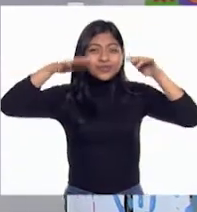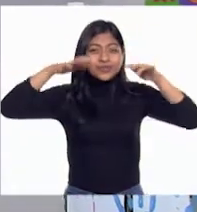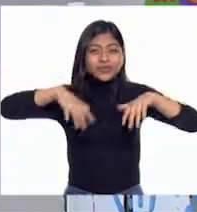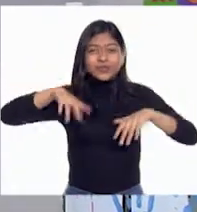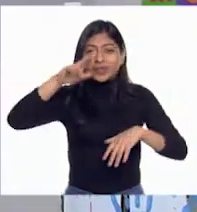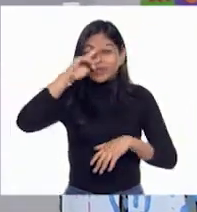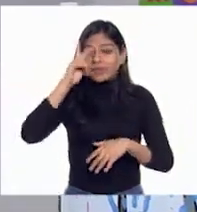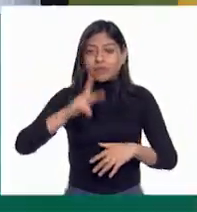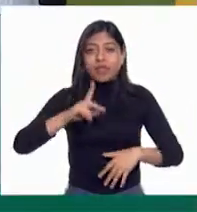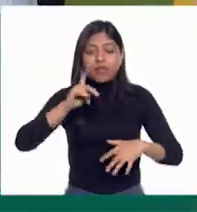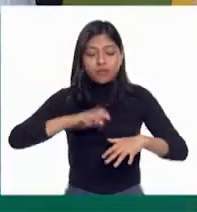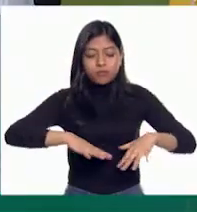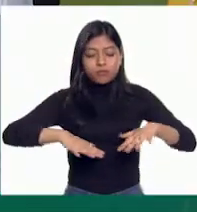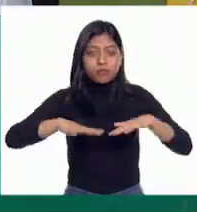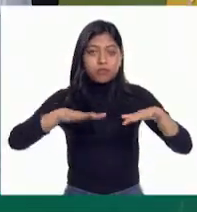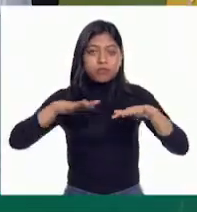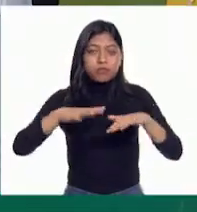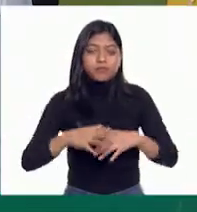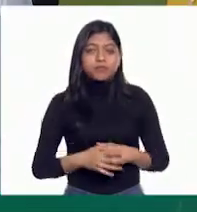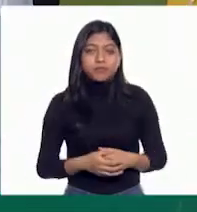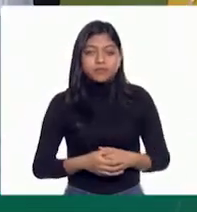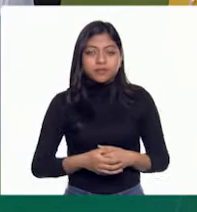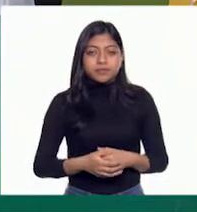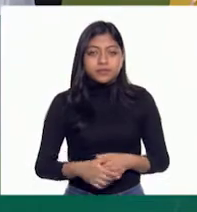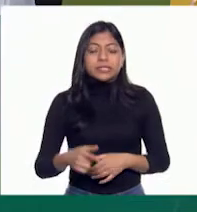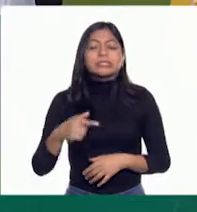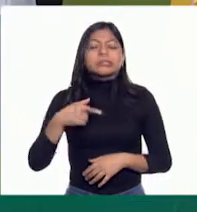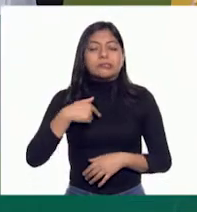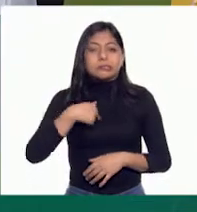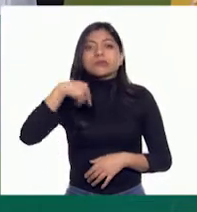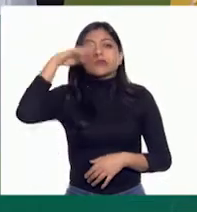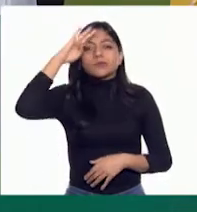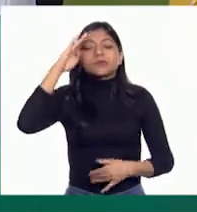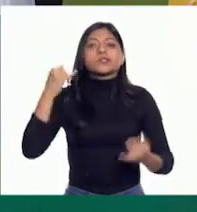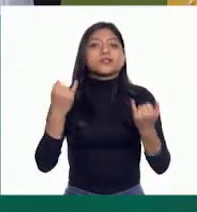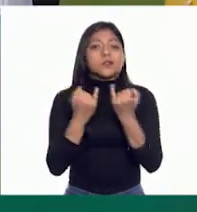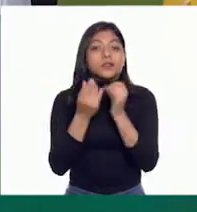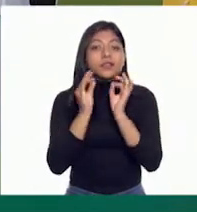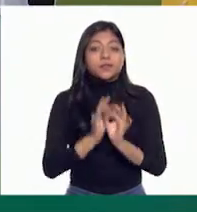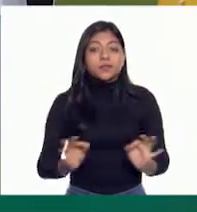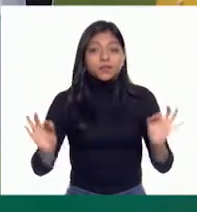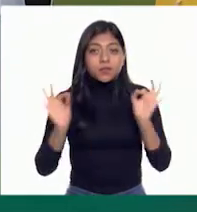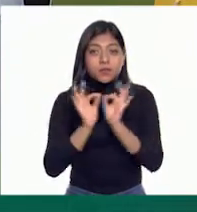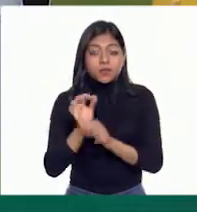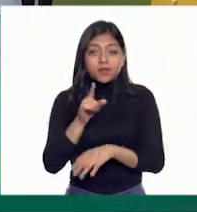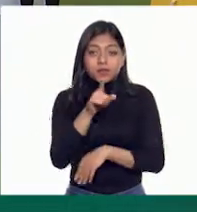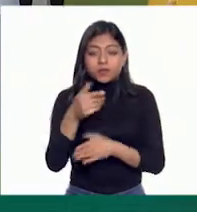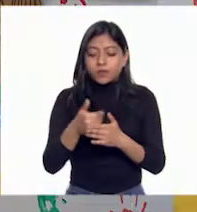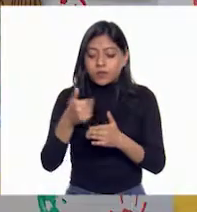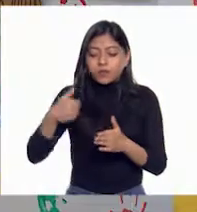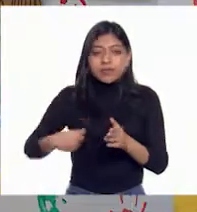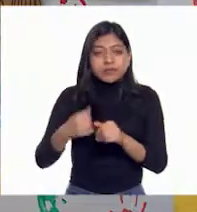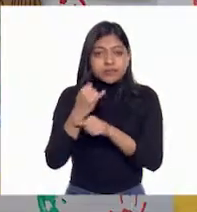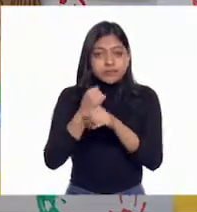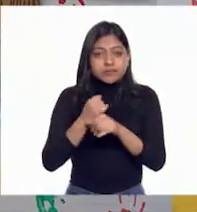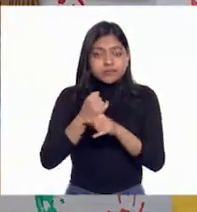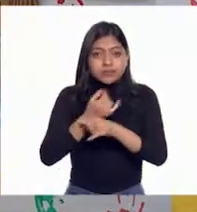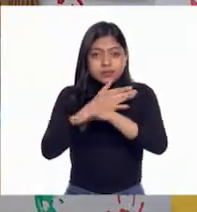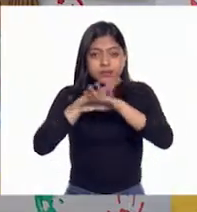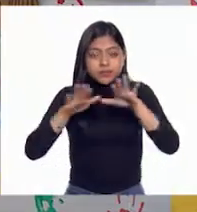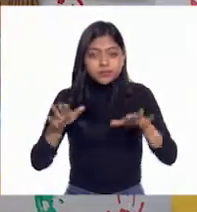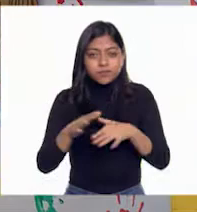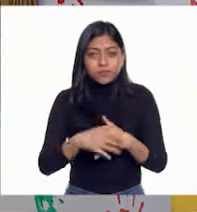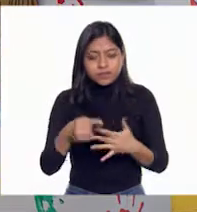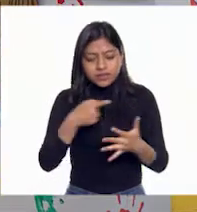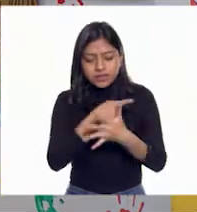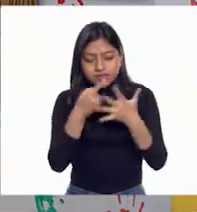me imagino. Y coincido contigo, Mariana, es muy importante tener información al respecto, saber cuáles son las causas que